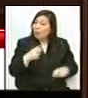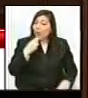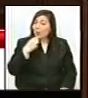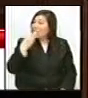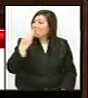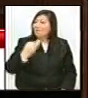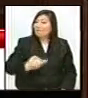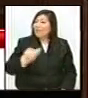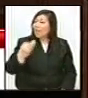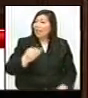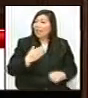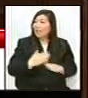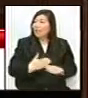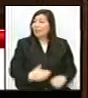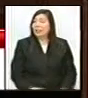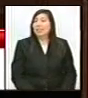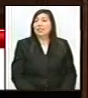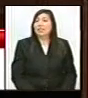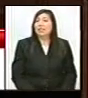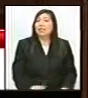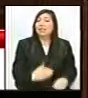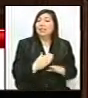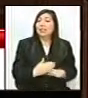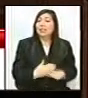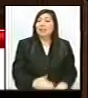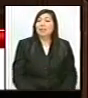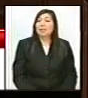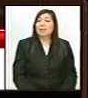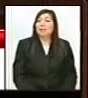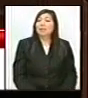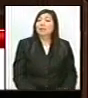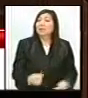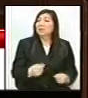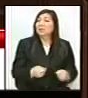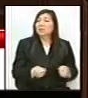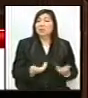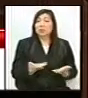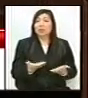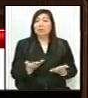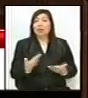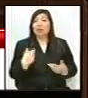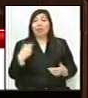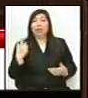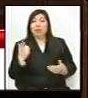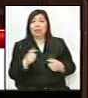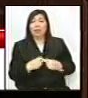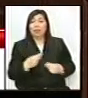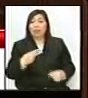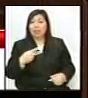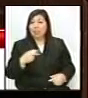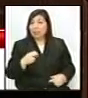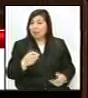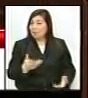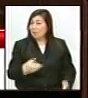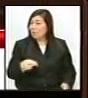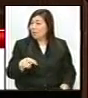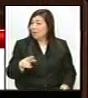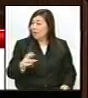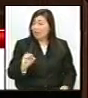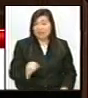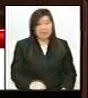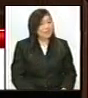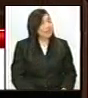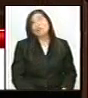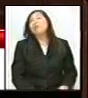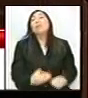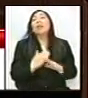verdad que la defensa se haya defendido de la atribución de la calidad de líder al doctor César Cosino Estroza Pariachi. De lo que